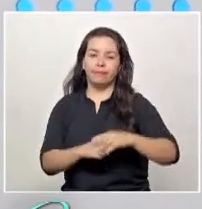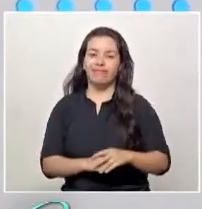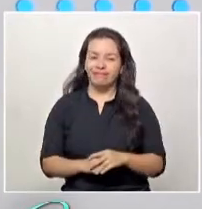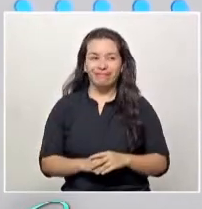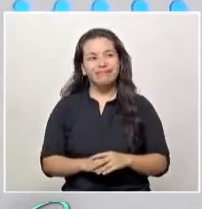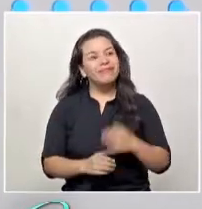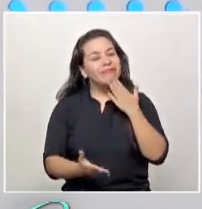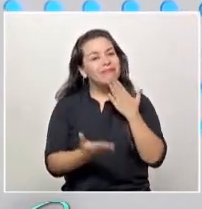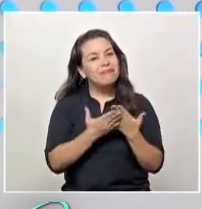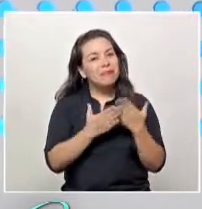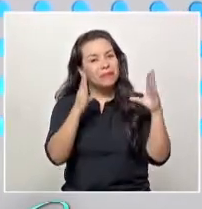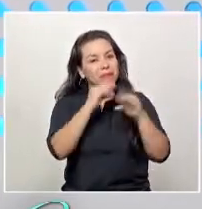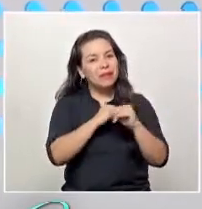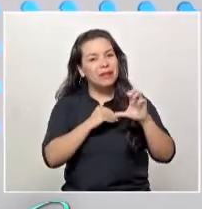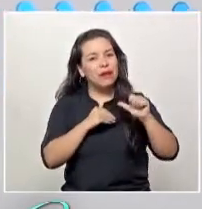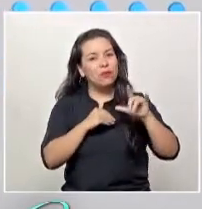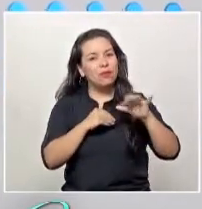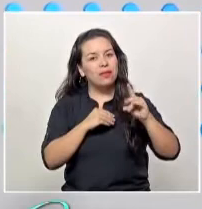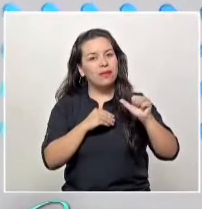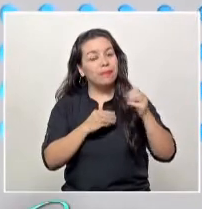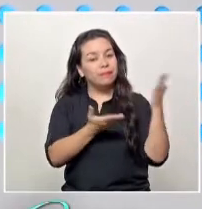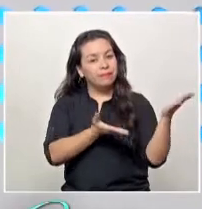Claudia, bienvenida.